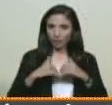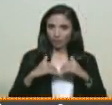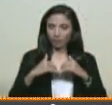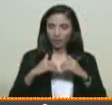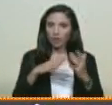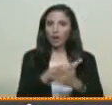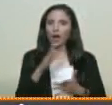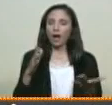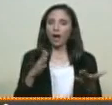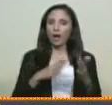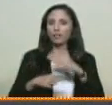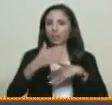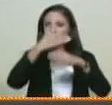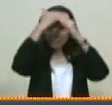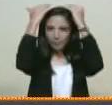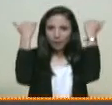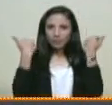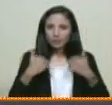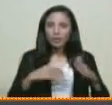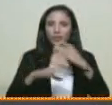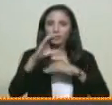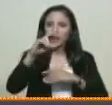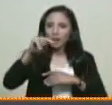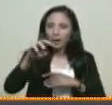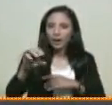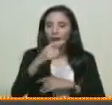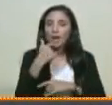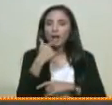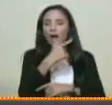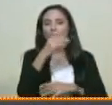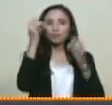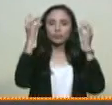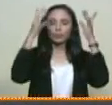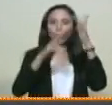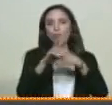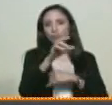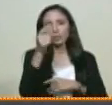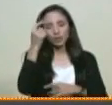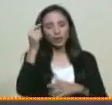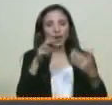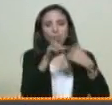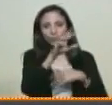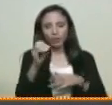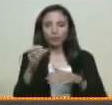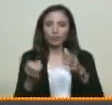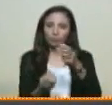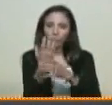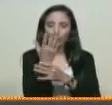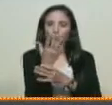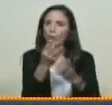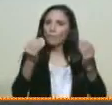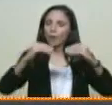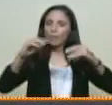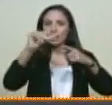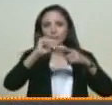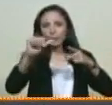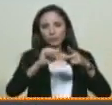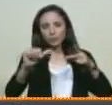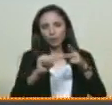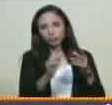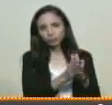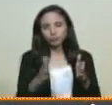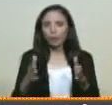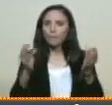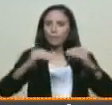y surgió la fecha del domingo 20 de mayo, 5 semanas más, para ampliar las garantías,